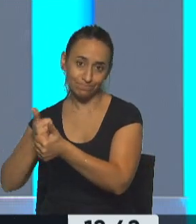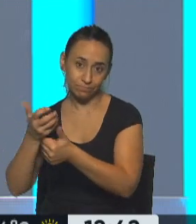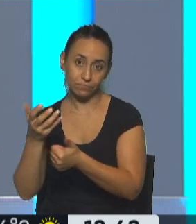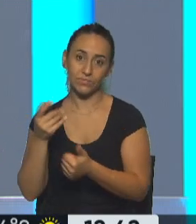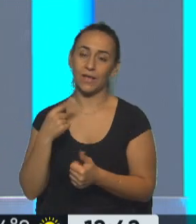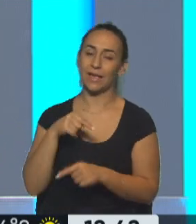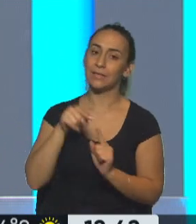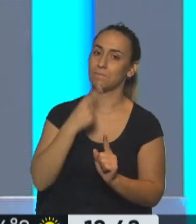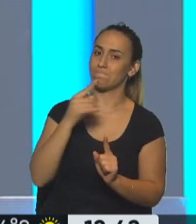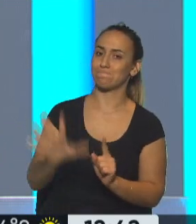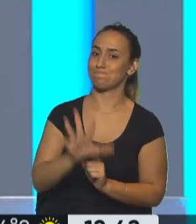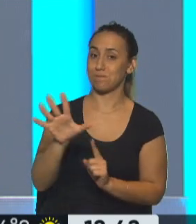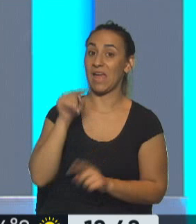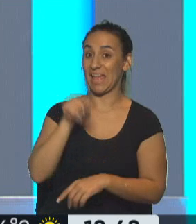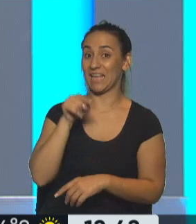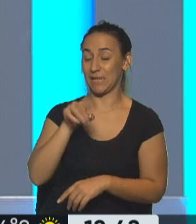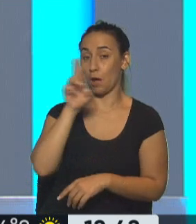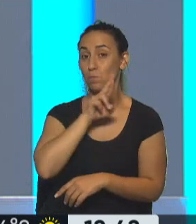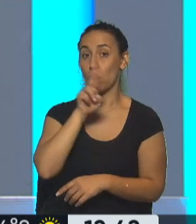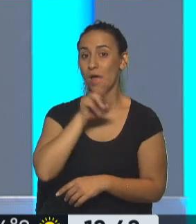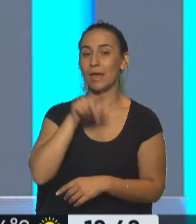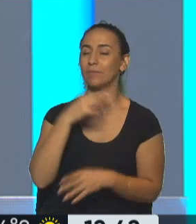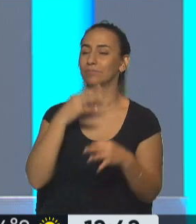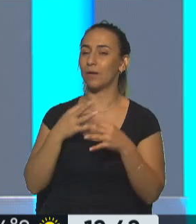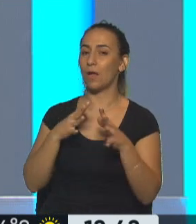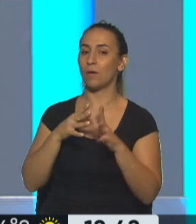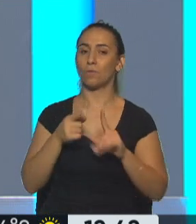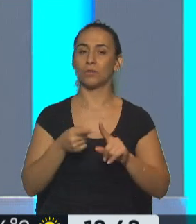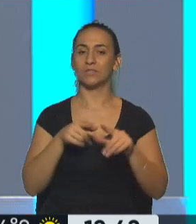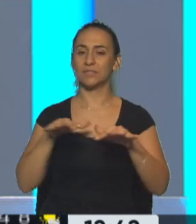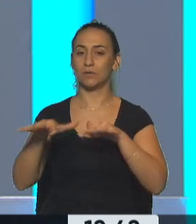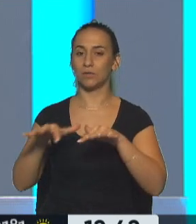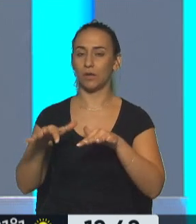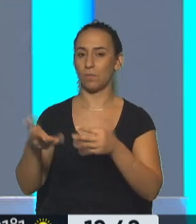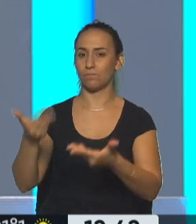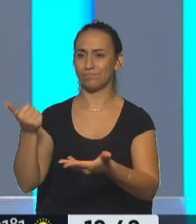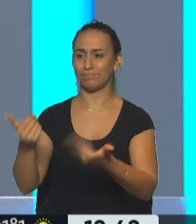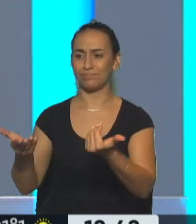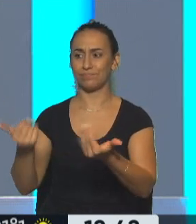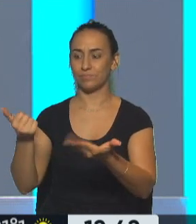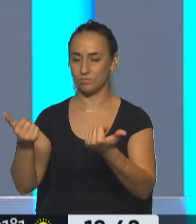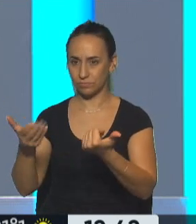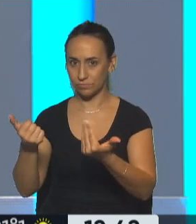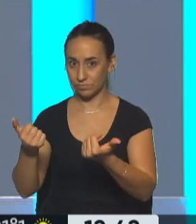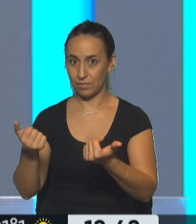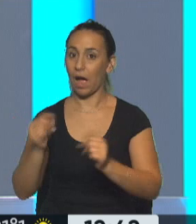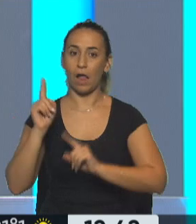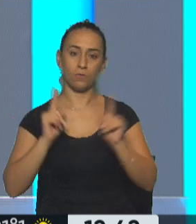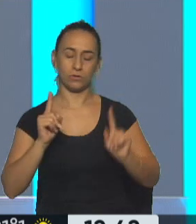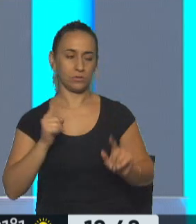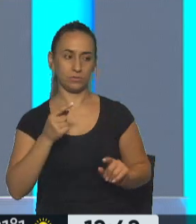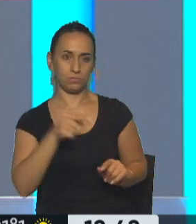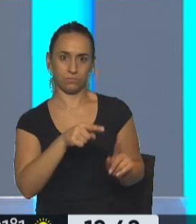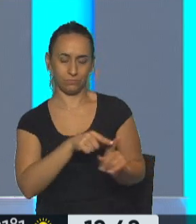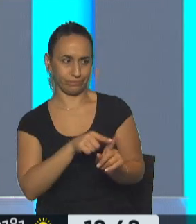sospechando que ella estaba estaba haciendo moviendo determinadas situaciones que no eran agradables para quien iba a ser